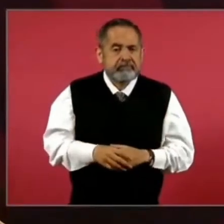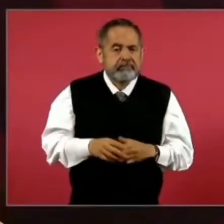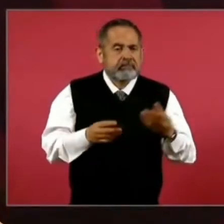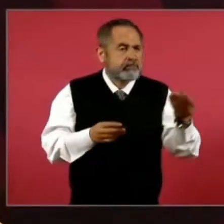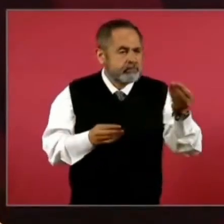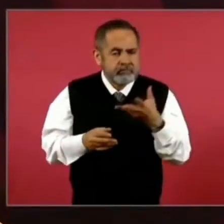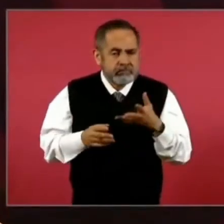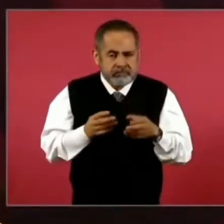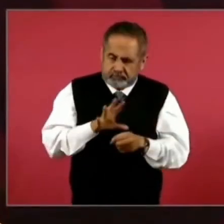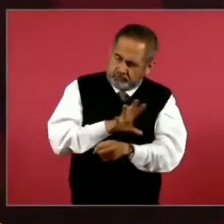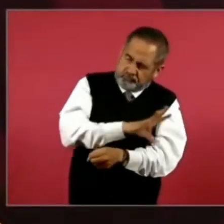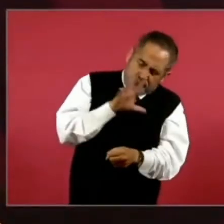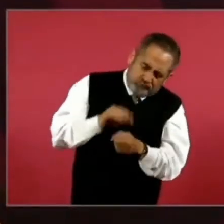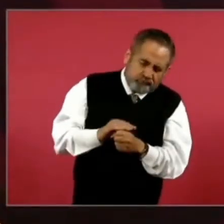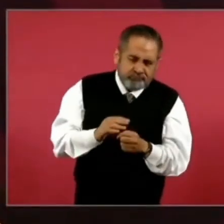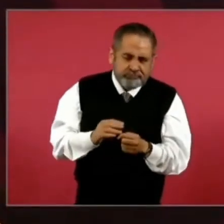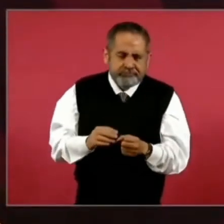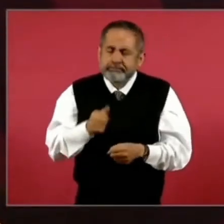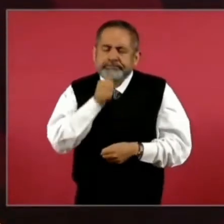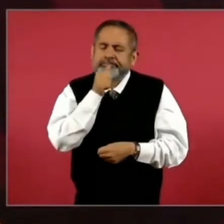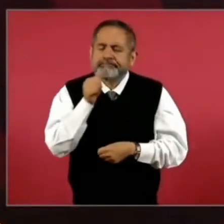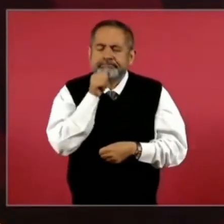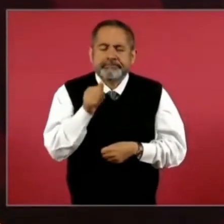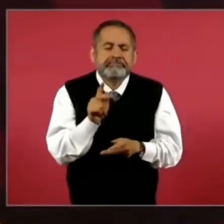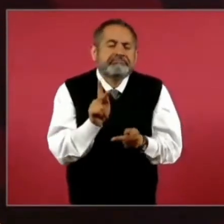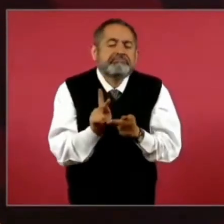suficiente, vamos a decir.